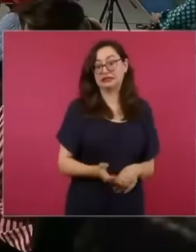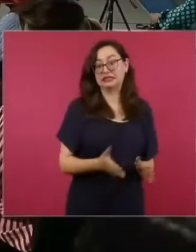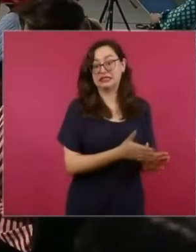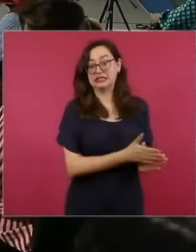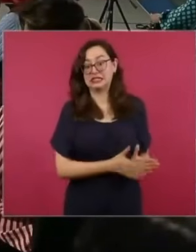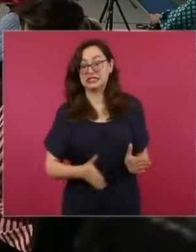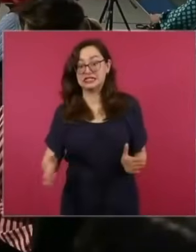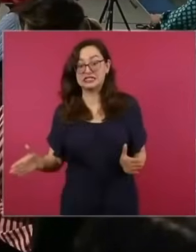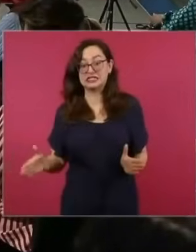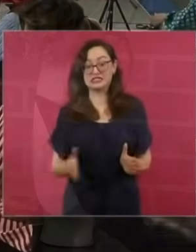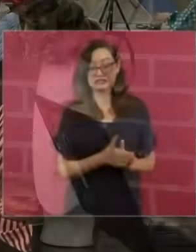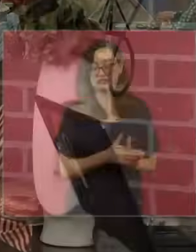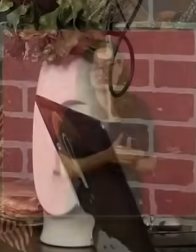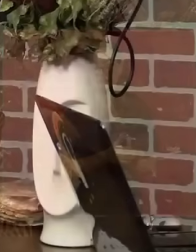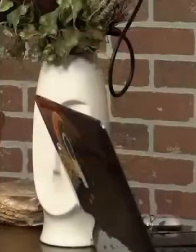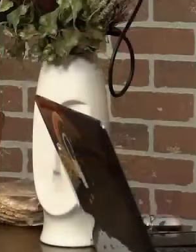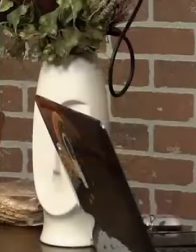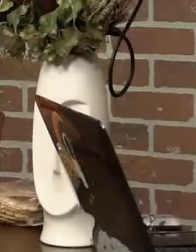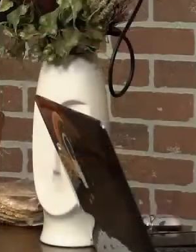la ruda franqueza.